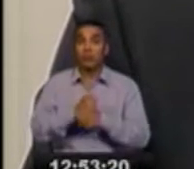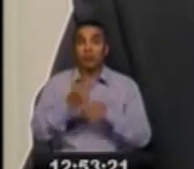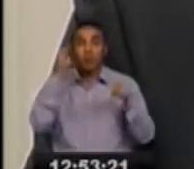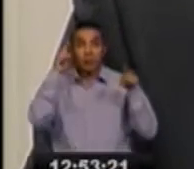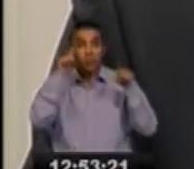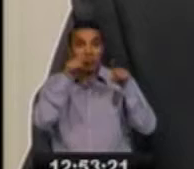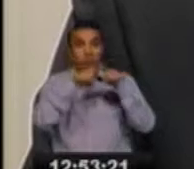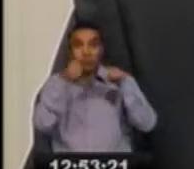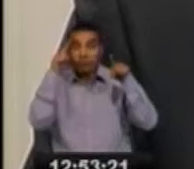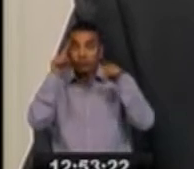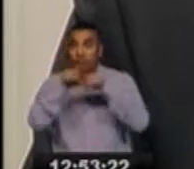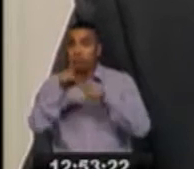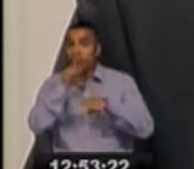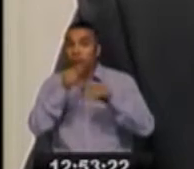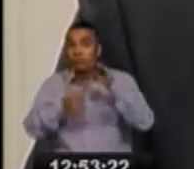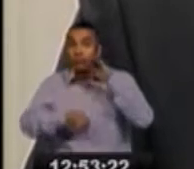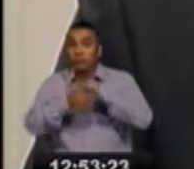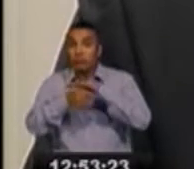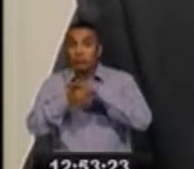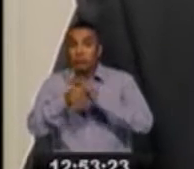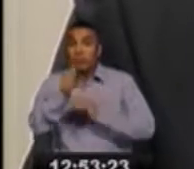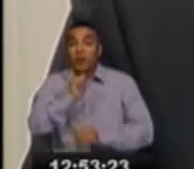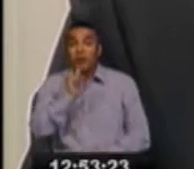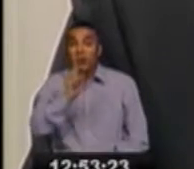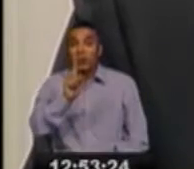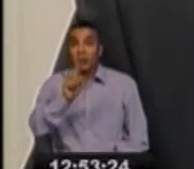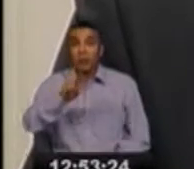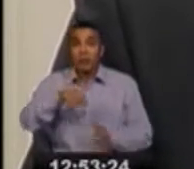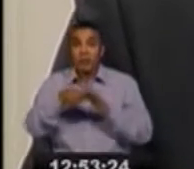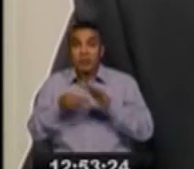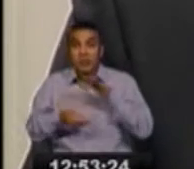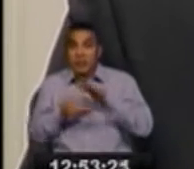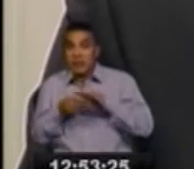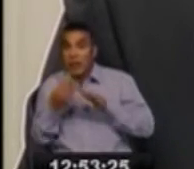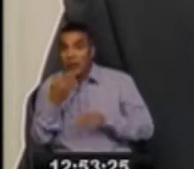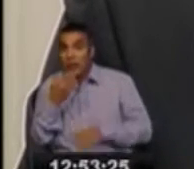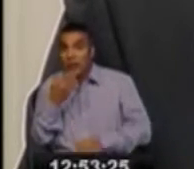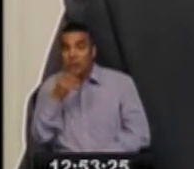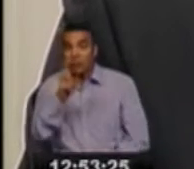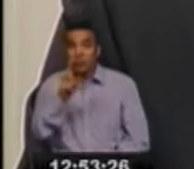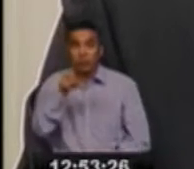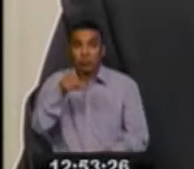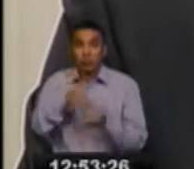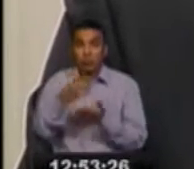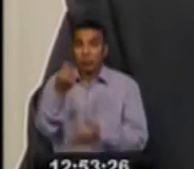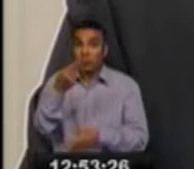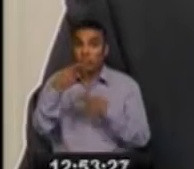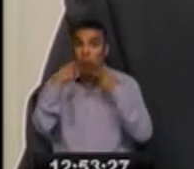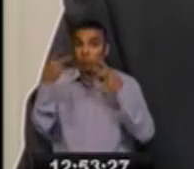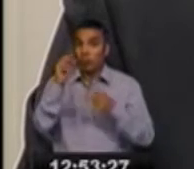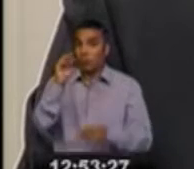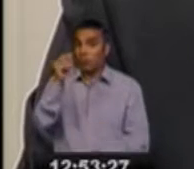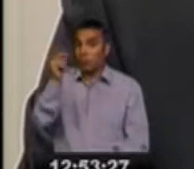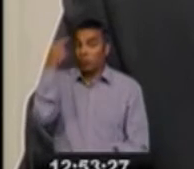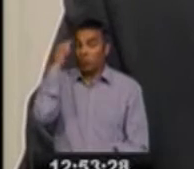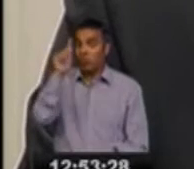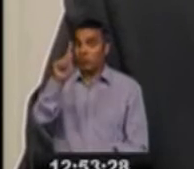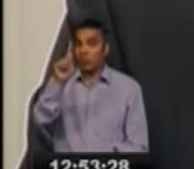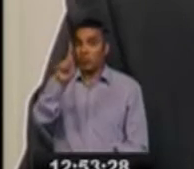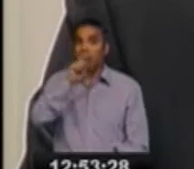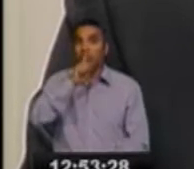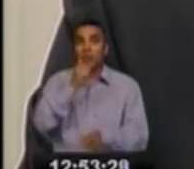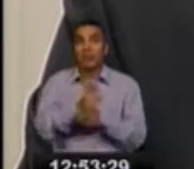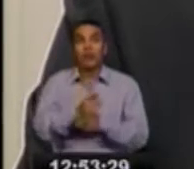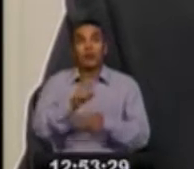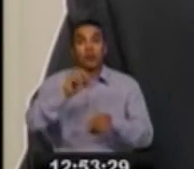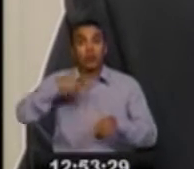acuerdos oscuros por debajo de la mesa con estos fondos públicos, efectivamente, si